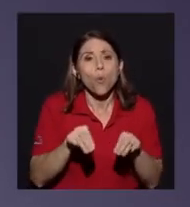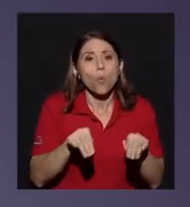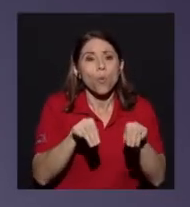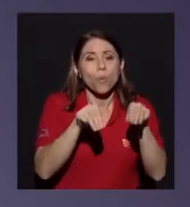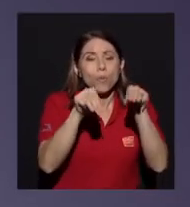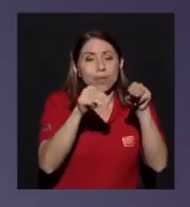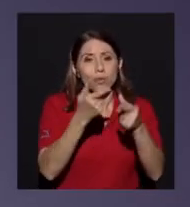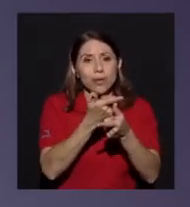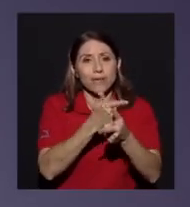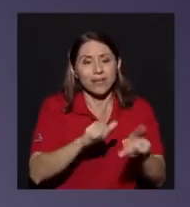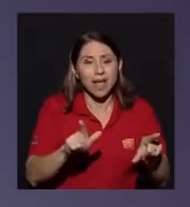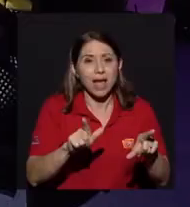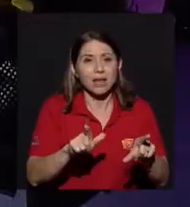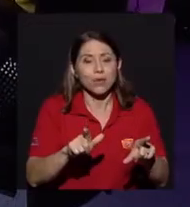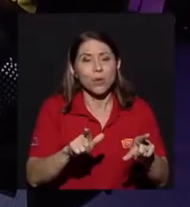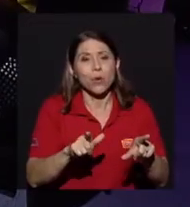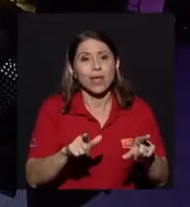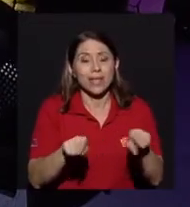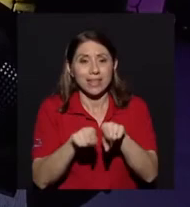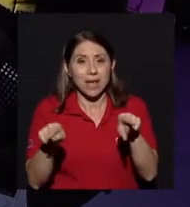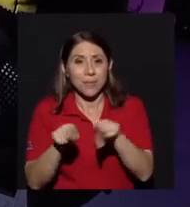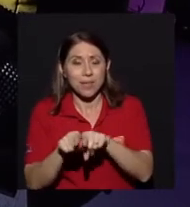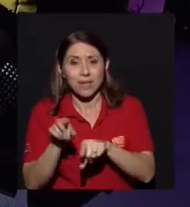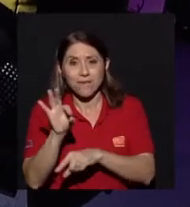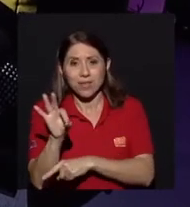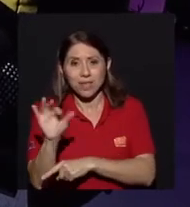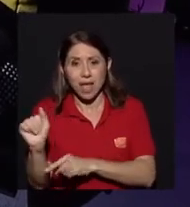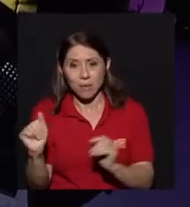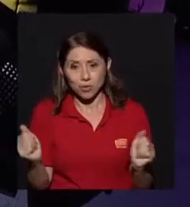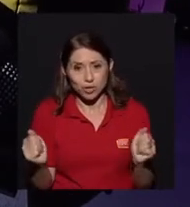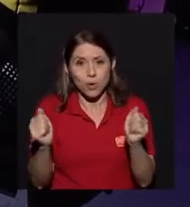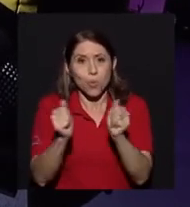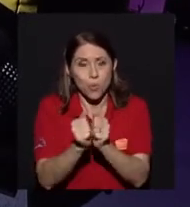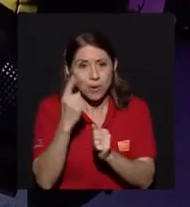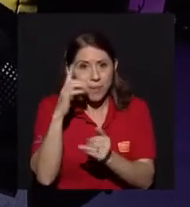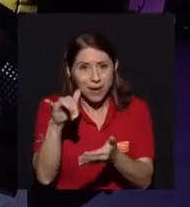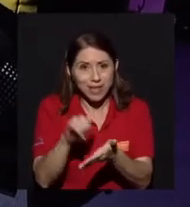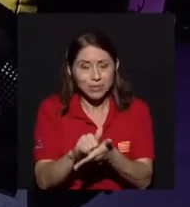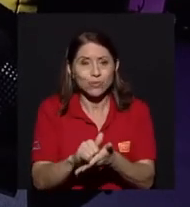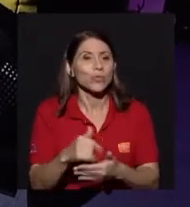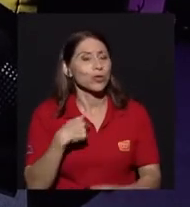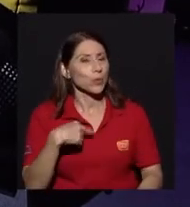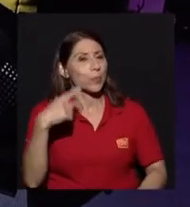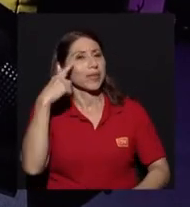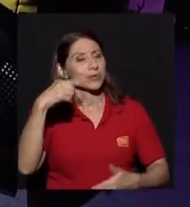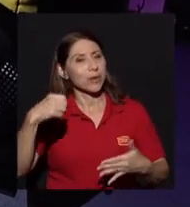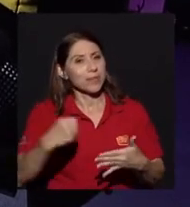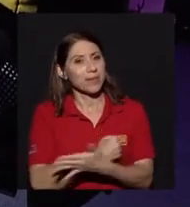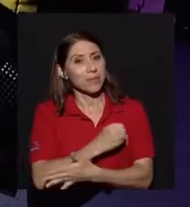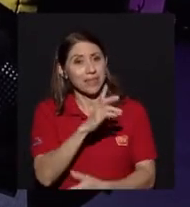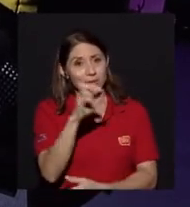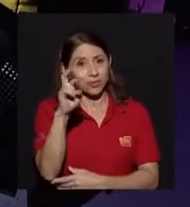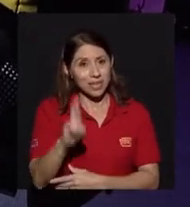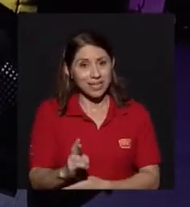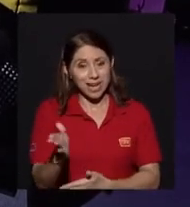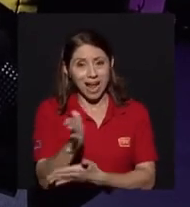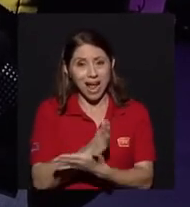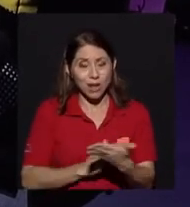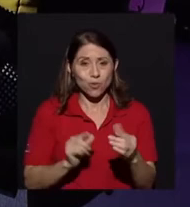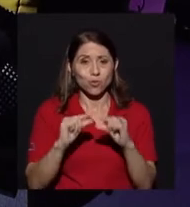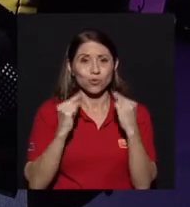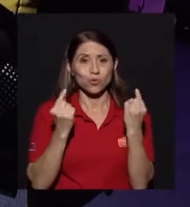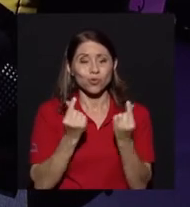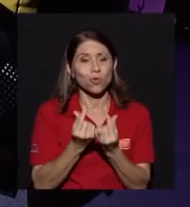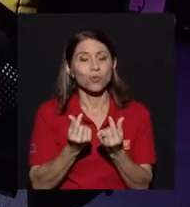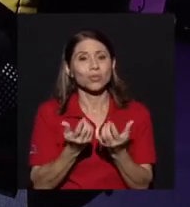amplio se unen para bueno esta es pienso que lamentablemente en costa rica hay sectores que cuando es para oponerse al avance de